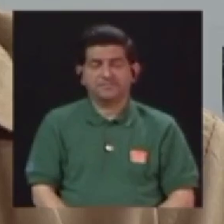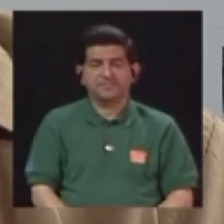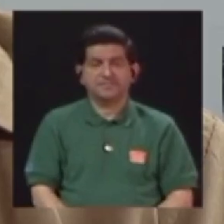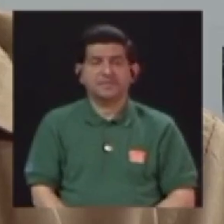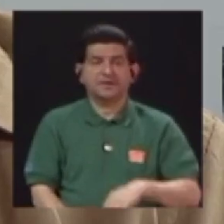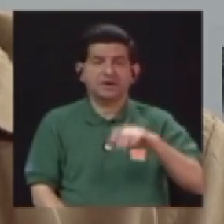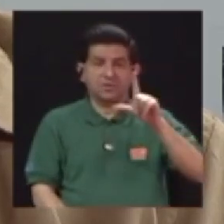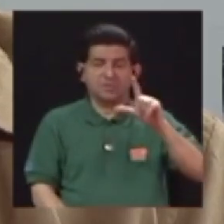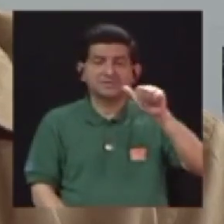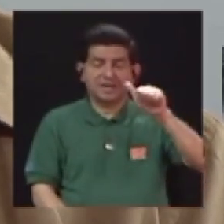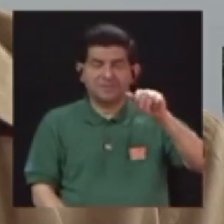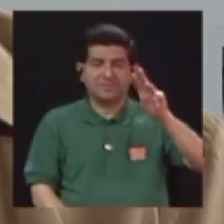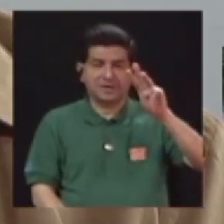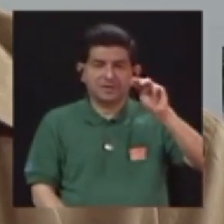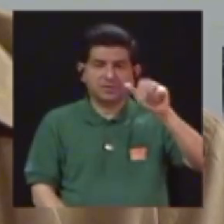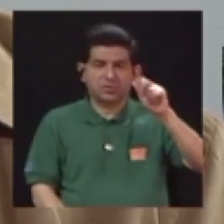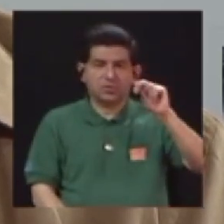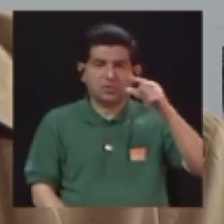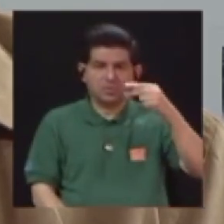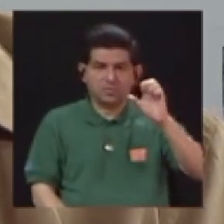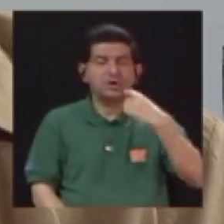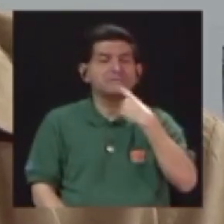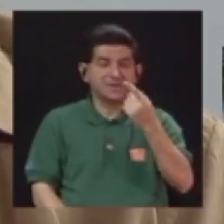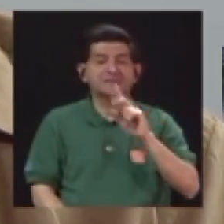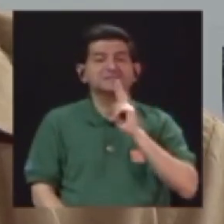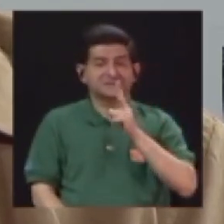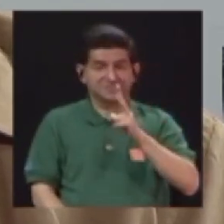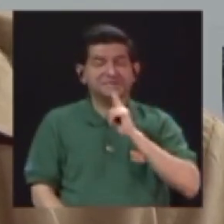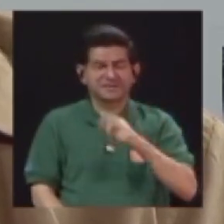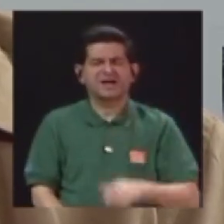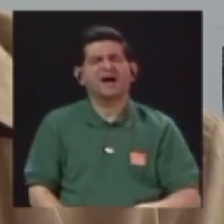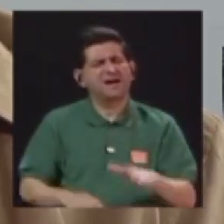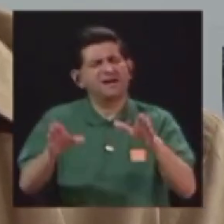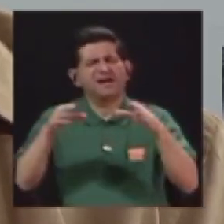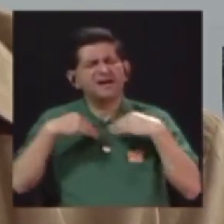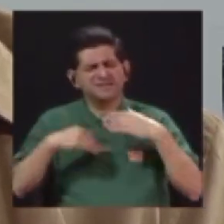lo confirmó, que así era cierto. Entonces le dije que por favor aceptara mi renuncia.